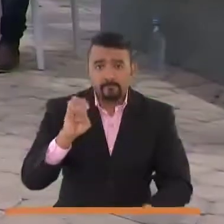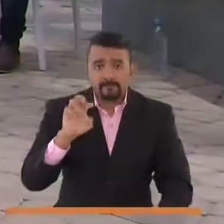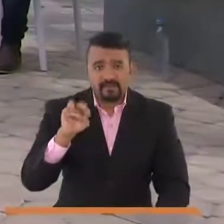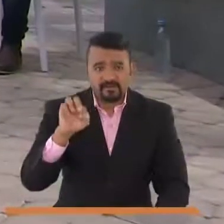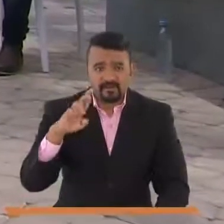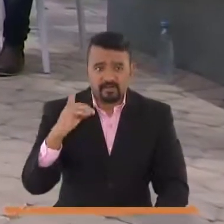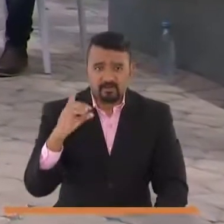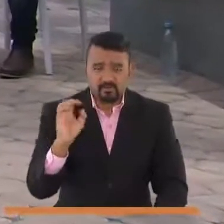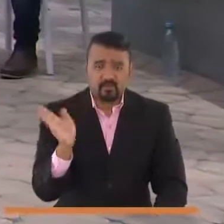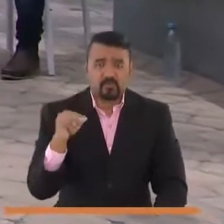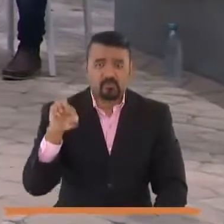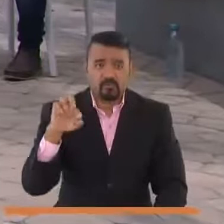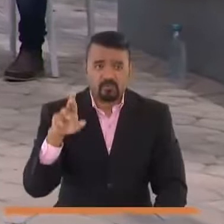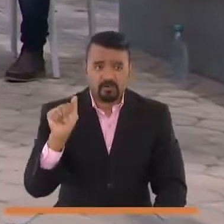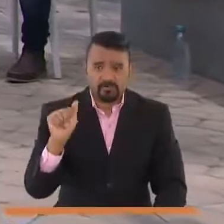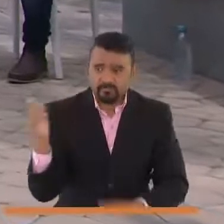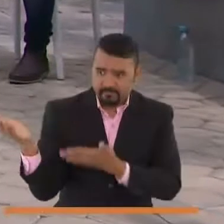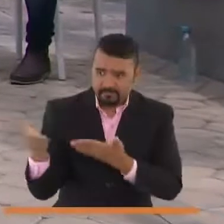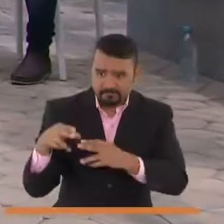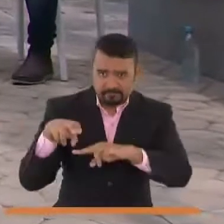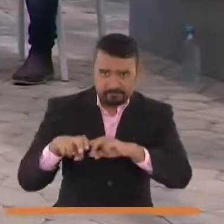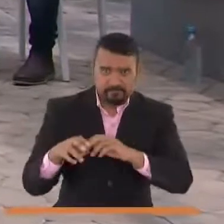Mora. Presidente, bienvenido.